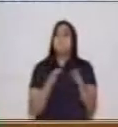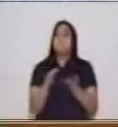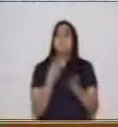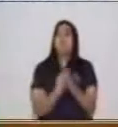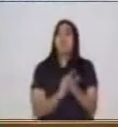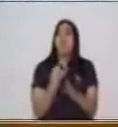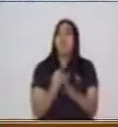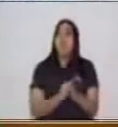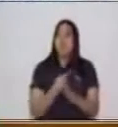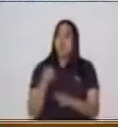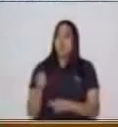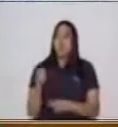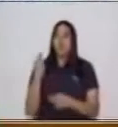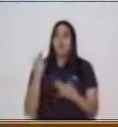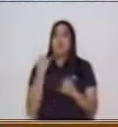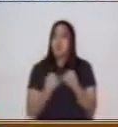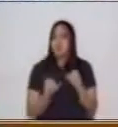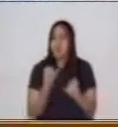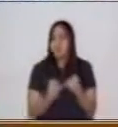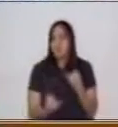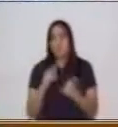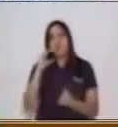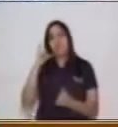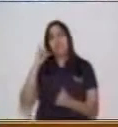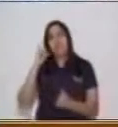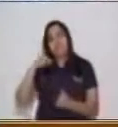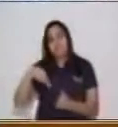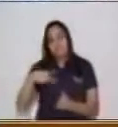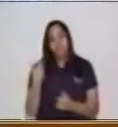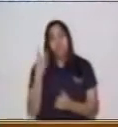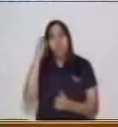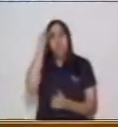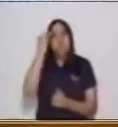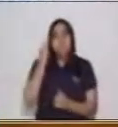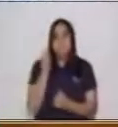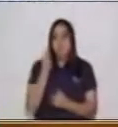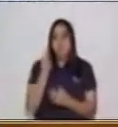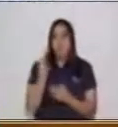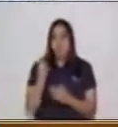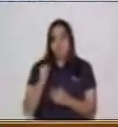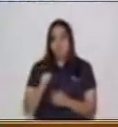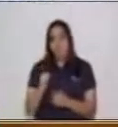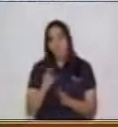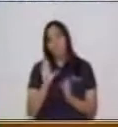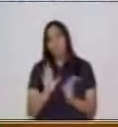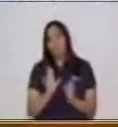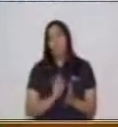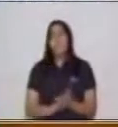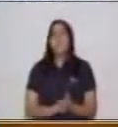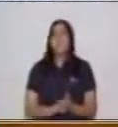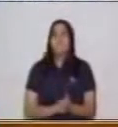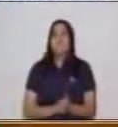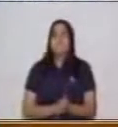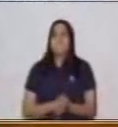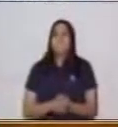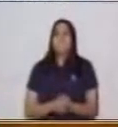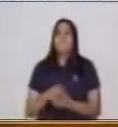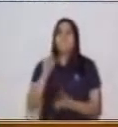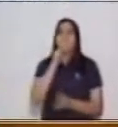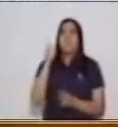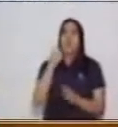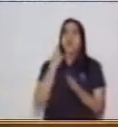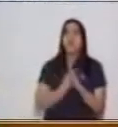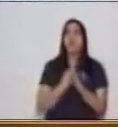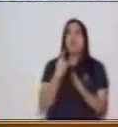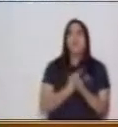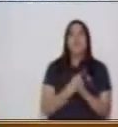utiliza en la terminación ción esta palabra. Muy bien, vamos con el uso